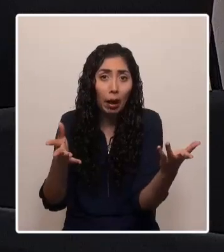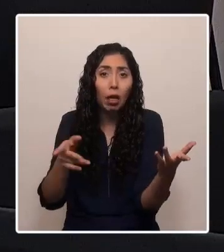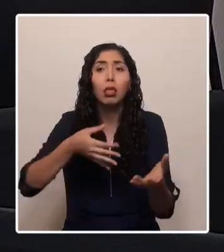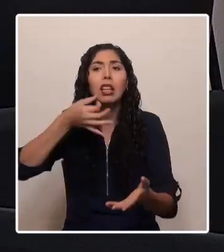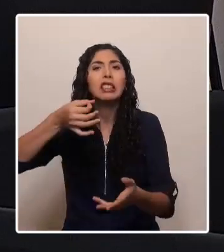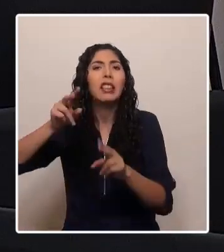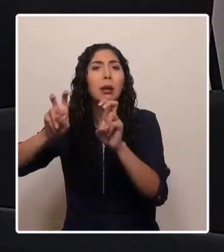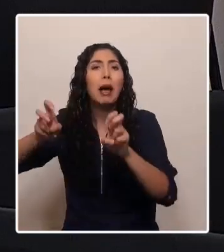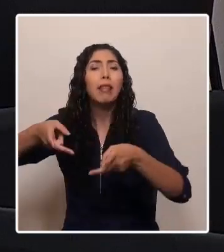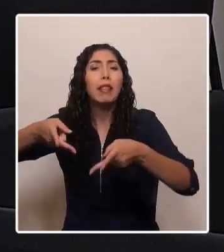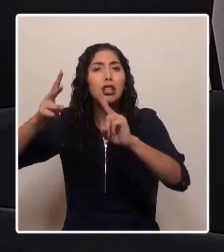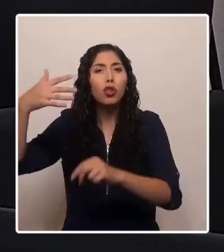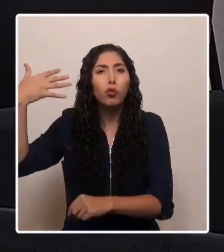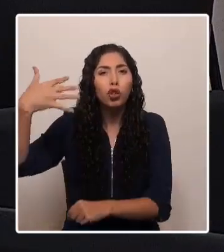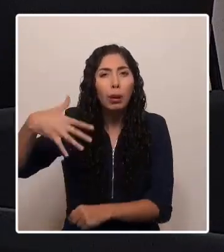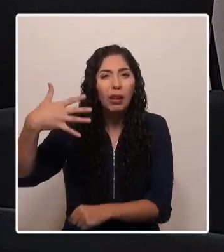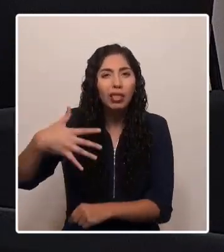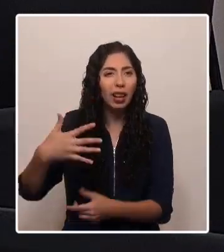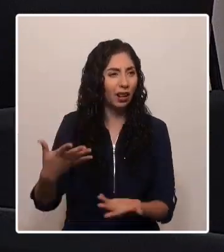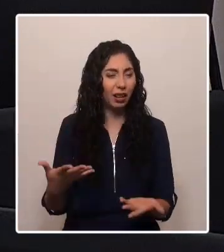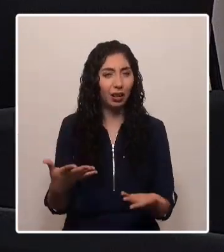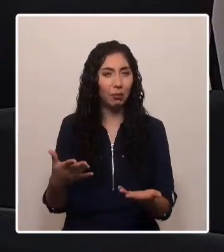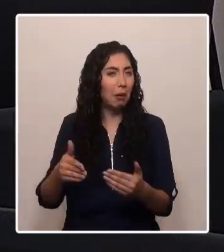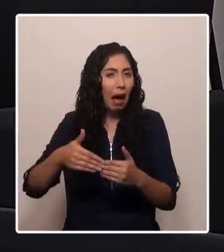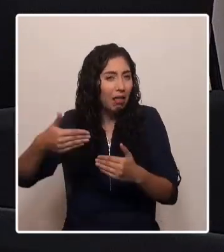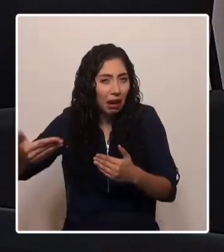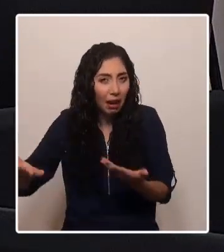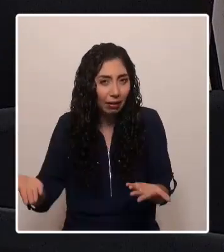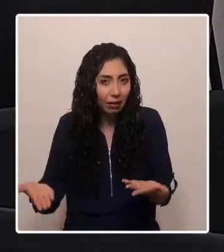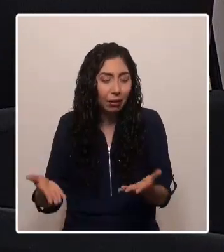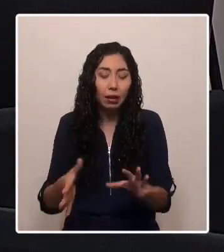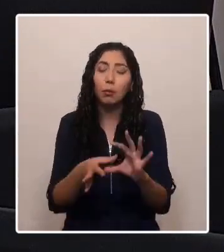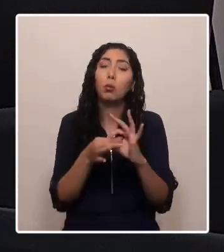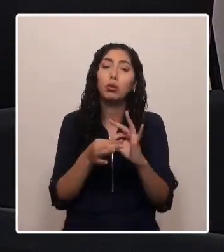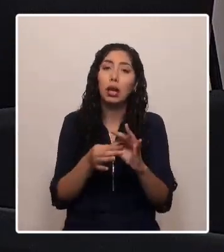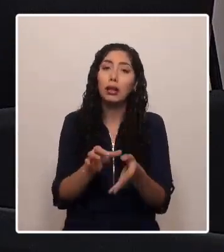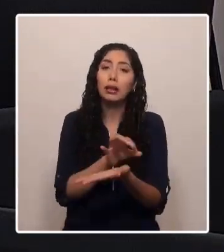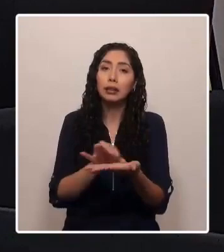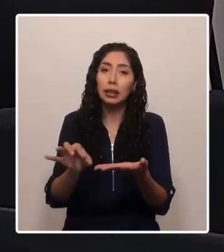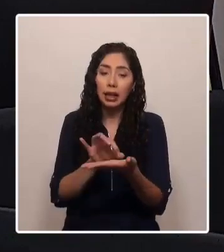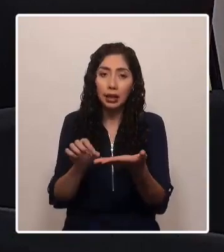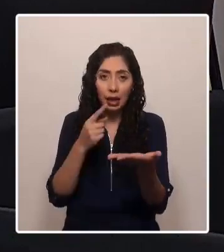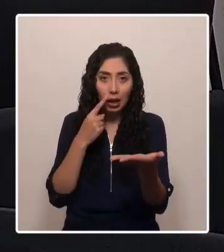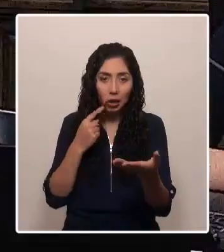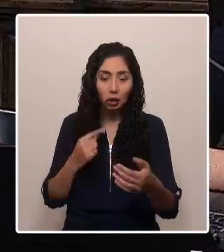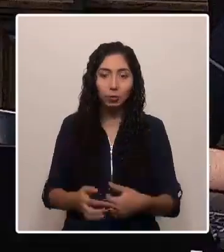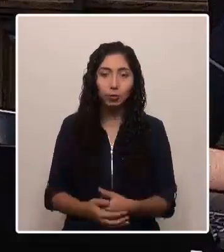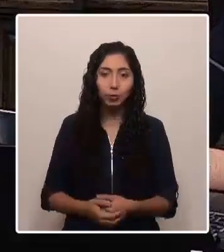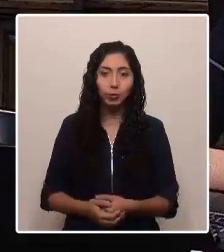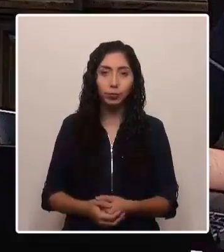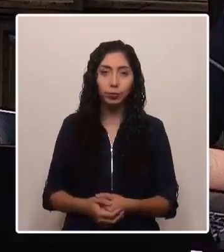van a ver más adelante, lo vamos a deliberar en el pleno más adelante. Así que muchas gracias, secretario.